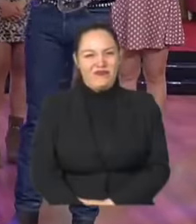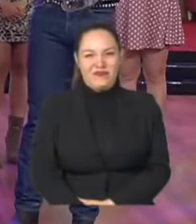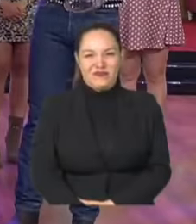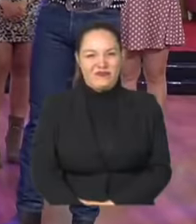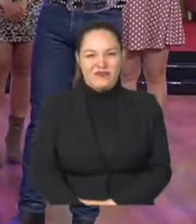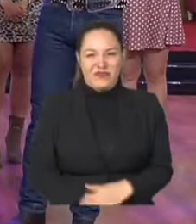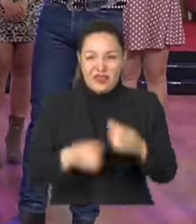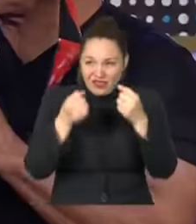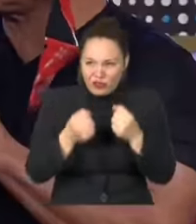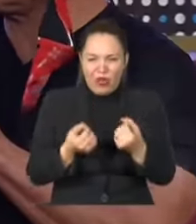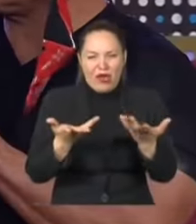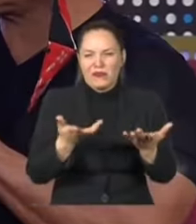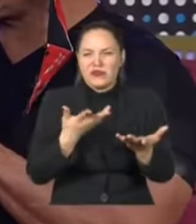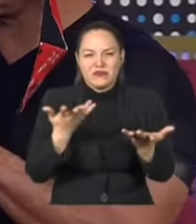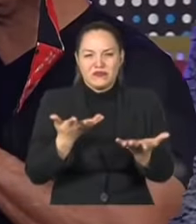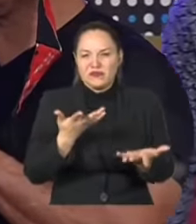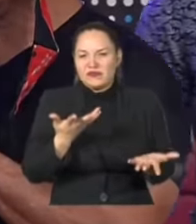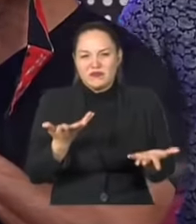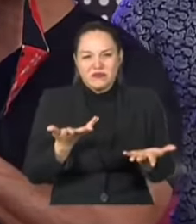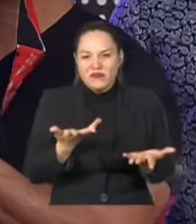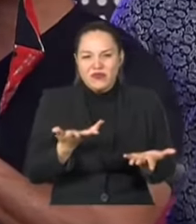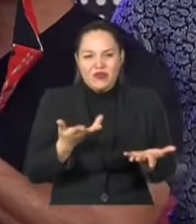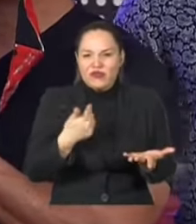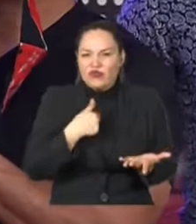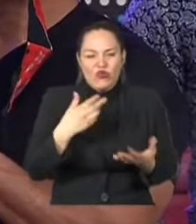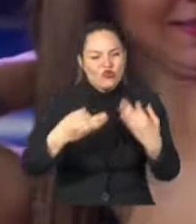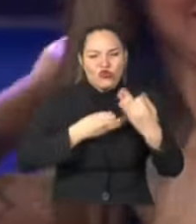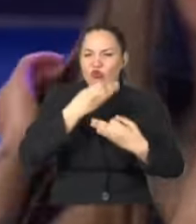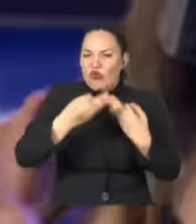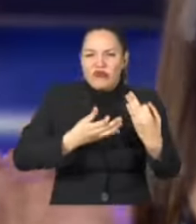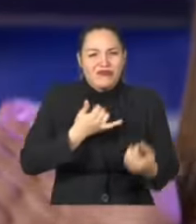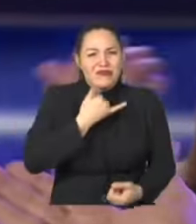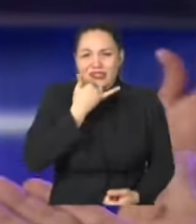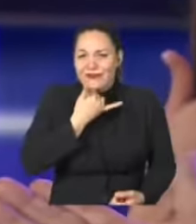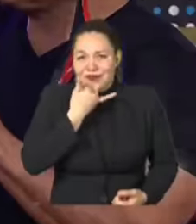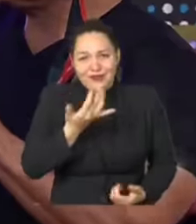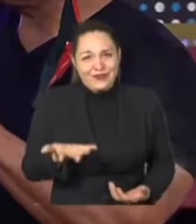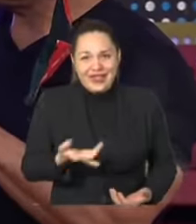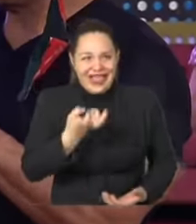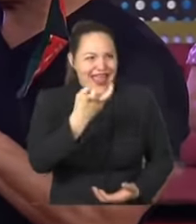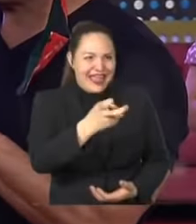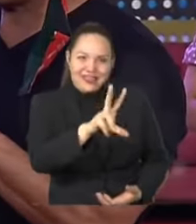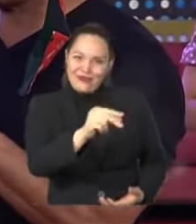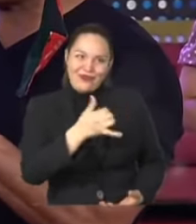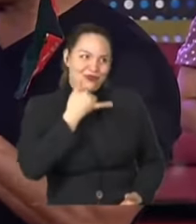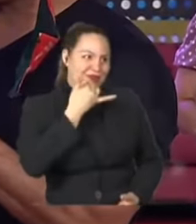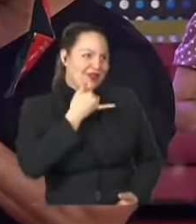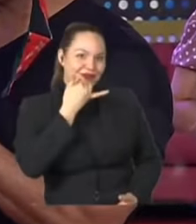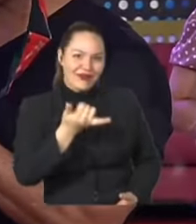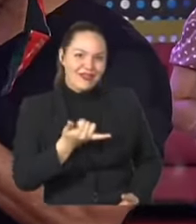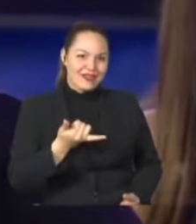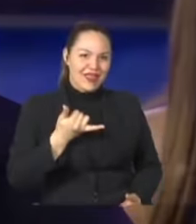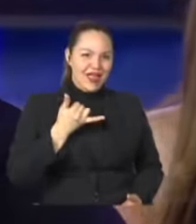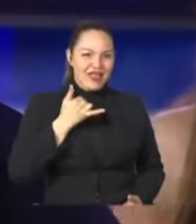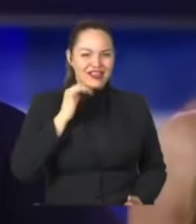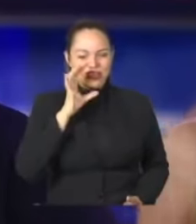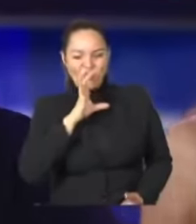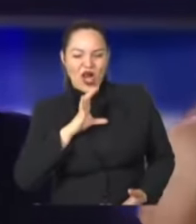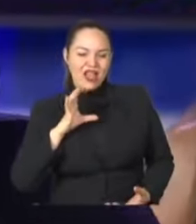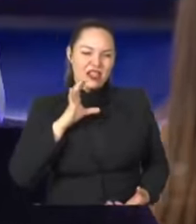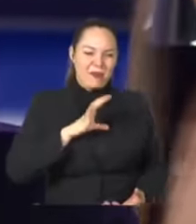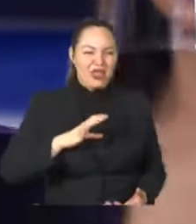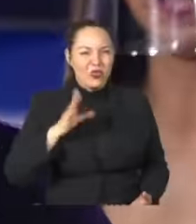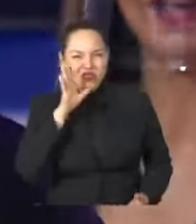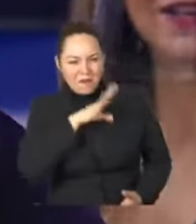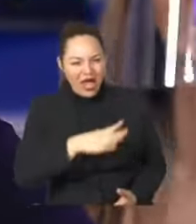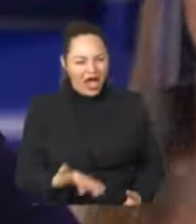¿Por qué le estás pidiendo que te perdone tu marido? Oye, todos cometemos errores. Pero ese no es un error, ese es un calentamiento mortal. Perdón.